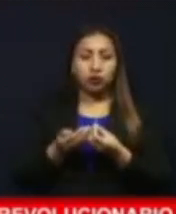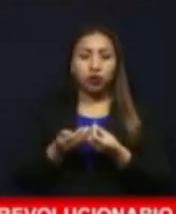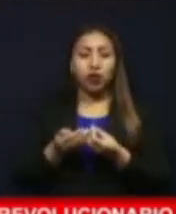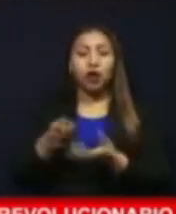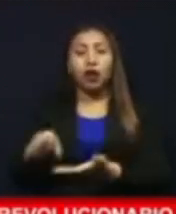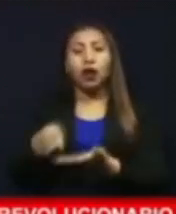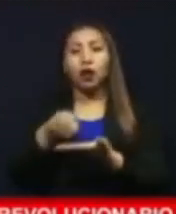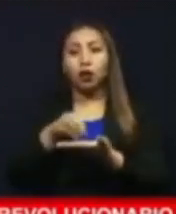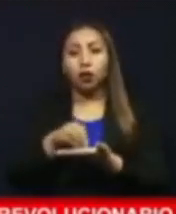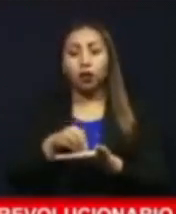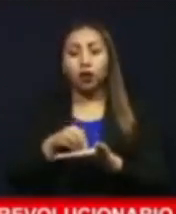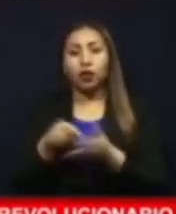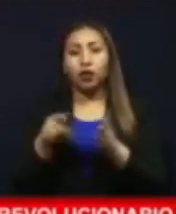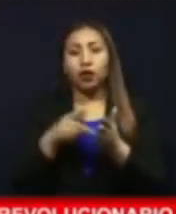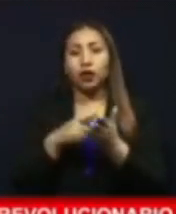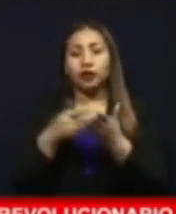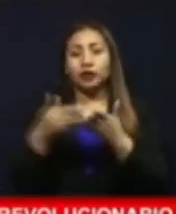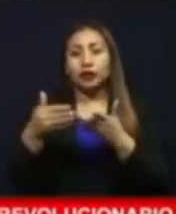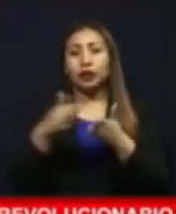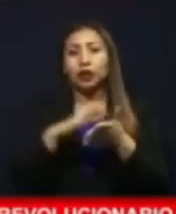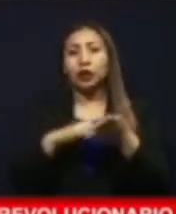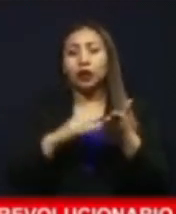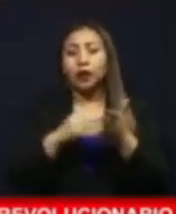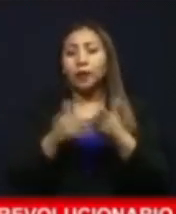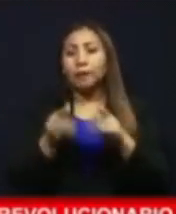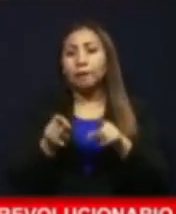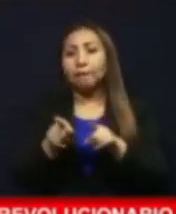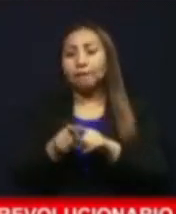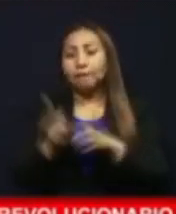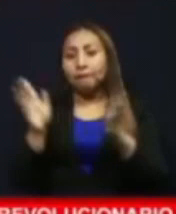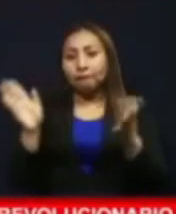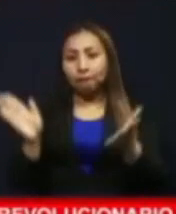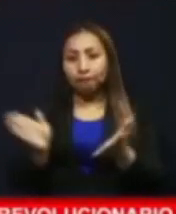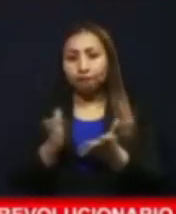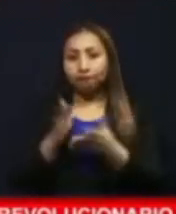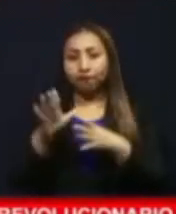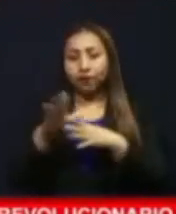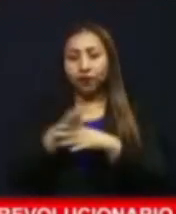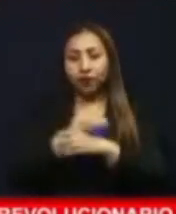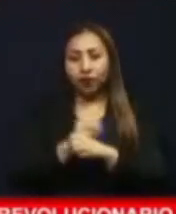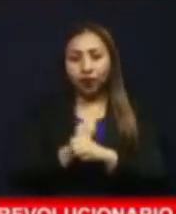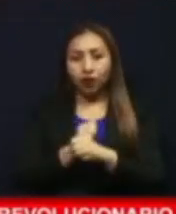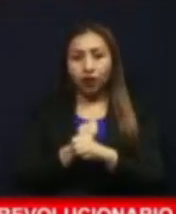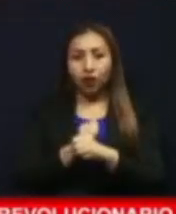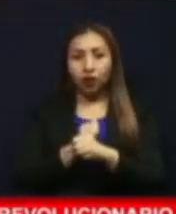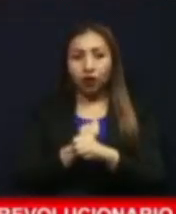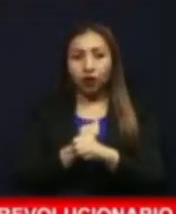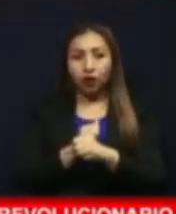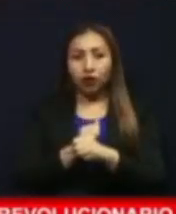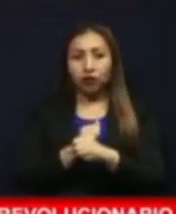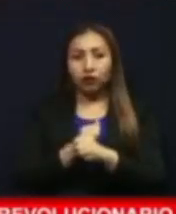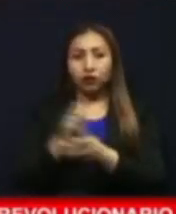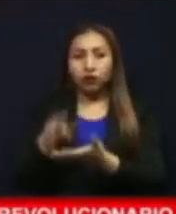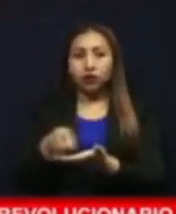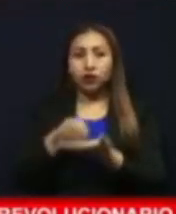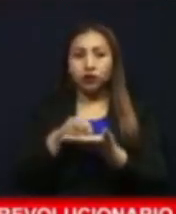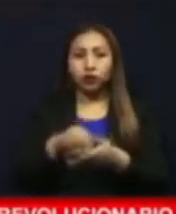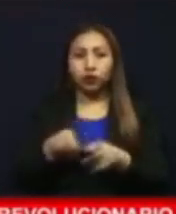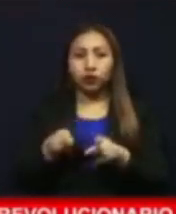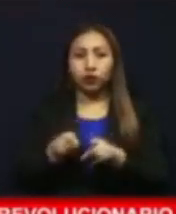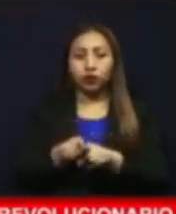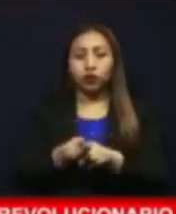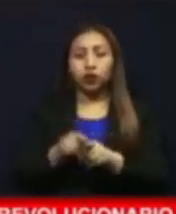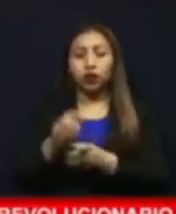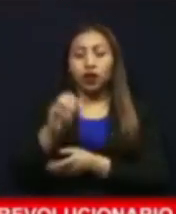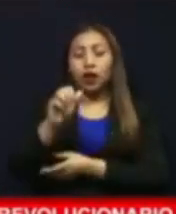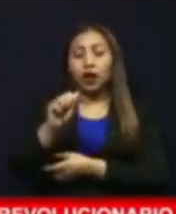la realizó la división de compras almacenes e inventarios de la acp entre los años 2016 y